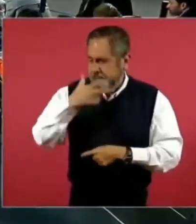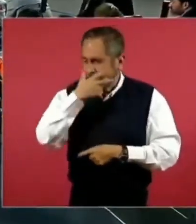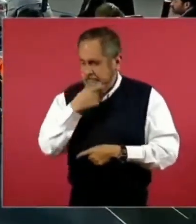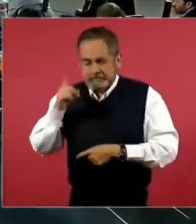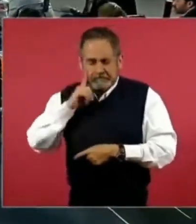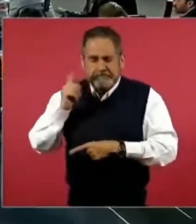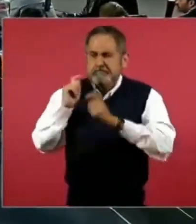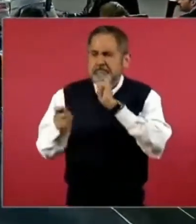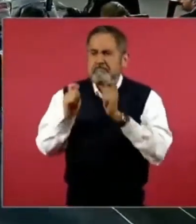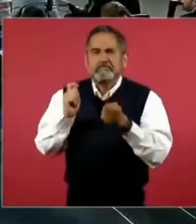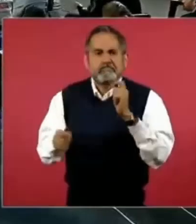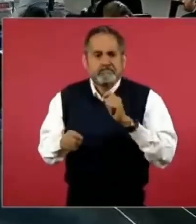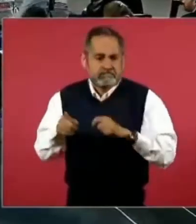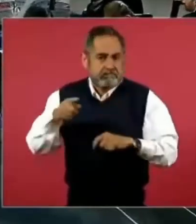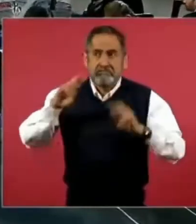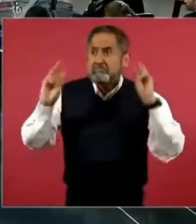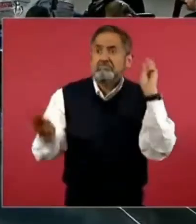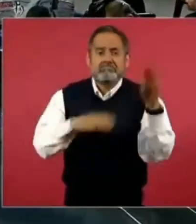hombres, en el mundo.